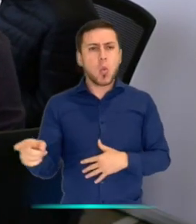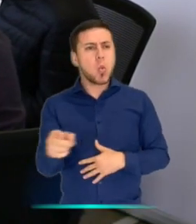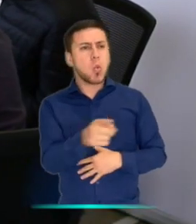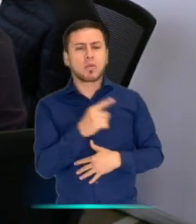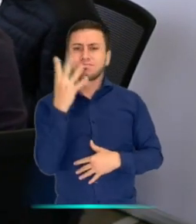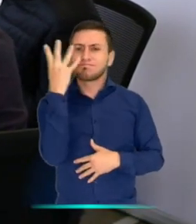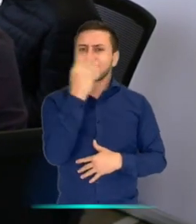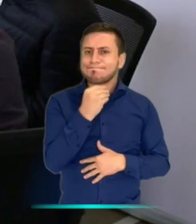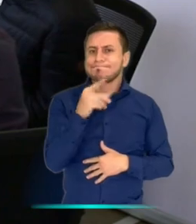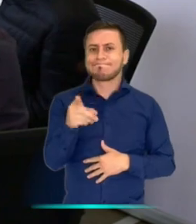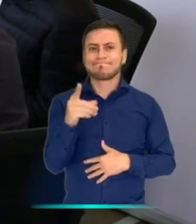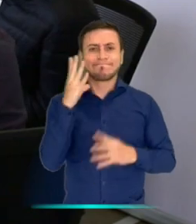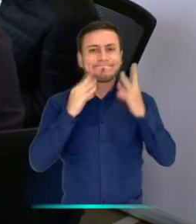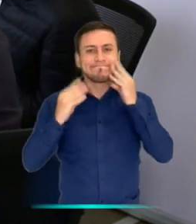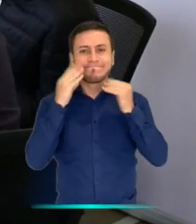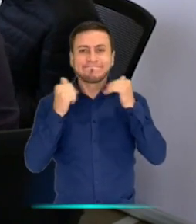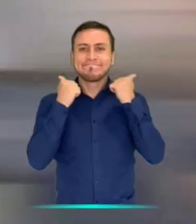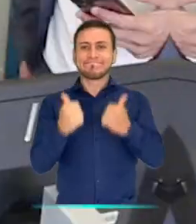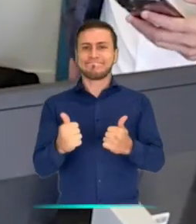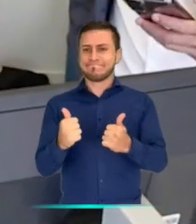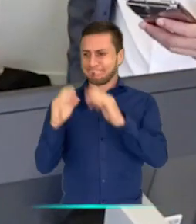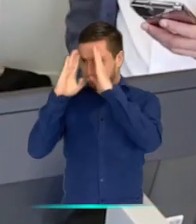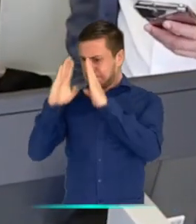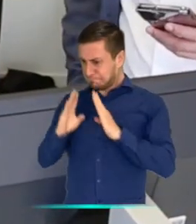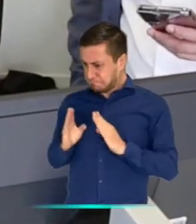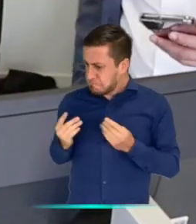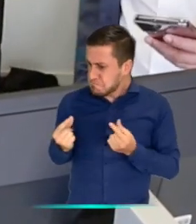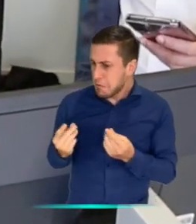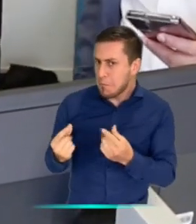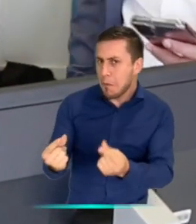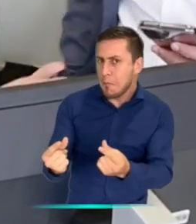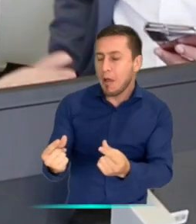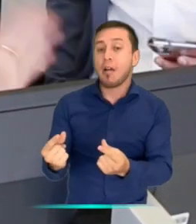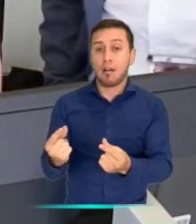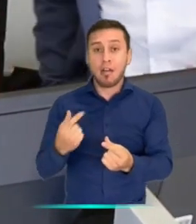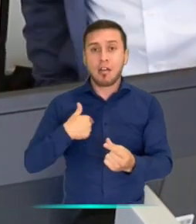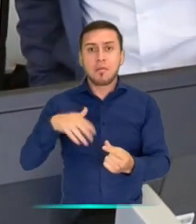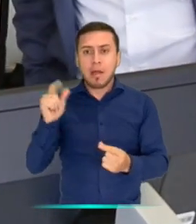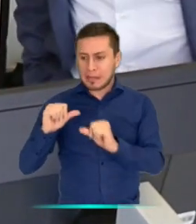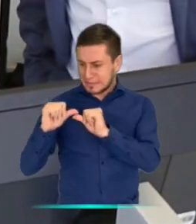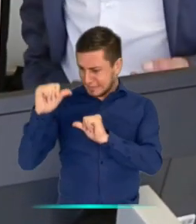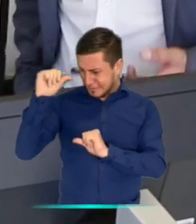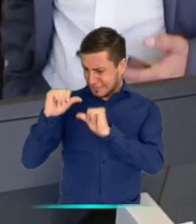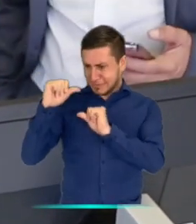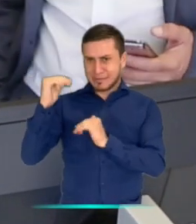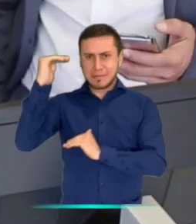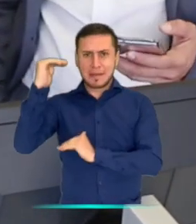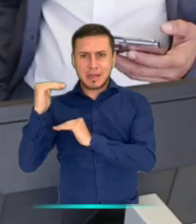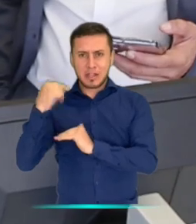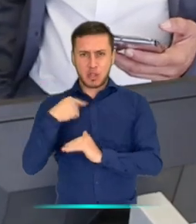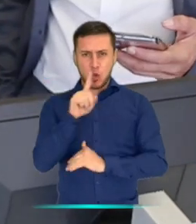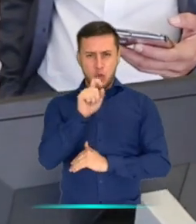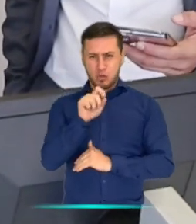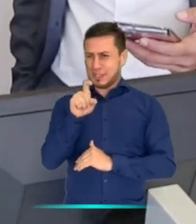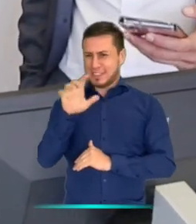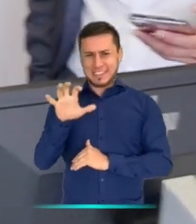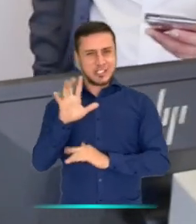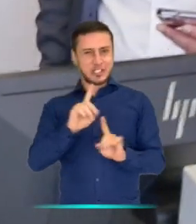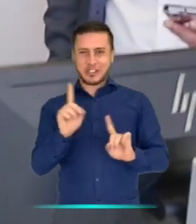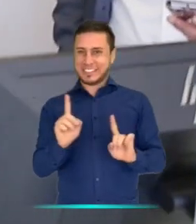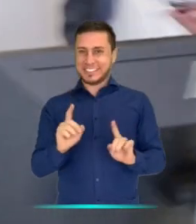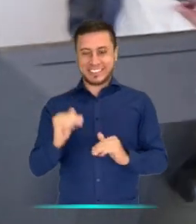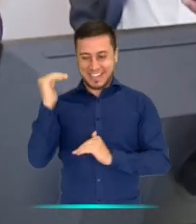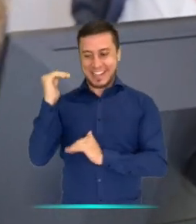buena experiencia, me atendieron así, súper rápido. Por ejemplo, yo mido menos, a mí que yo no mido 1.65. ¿La modificamos? Lo